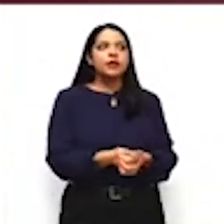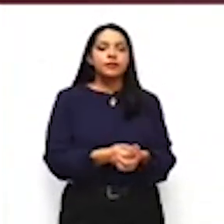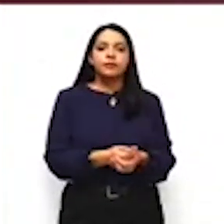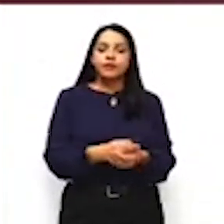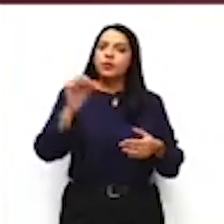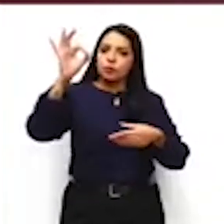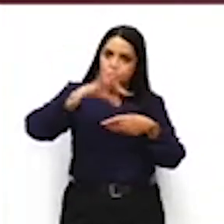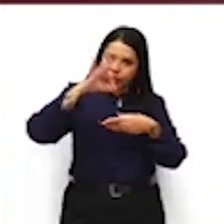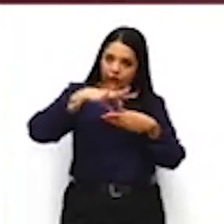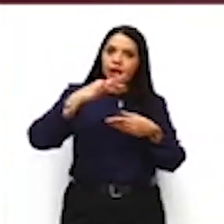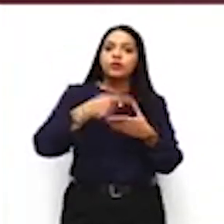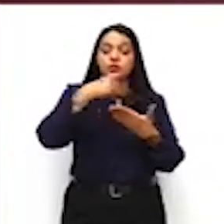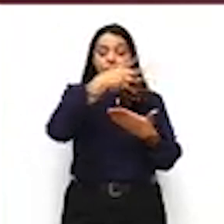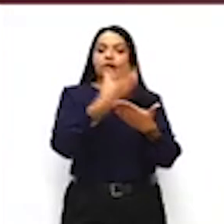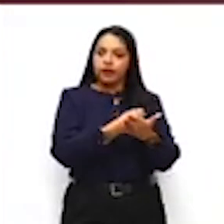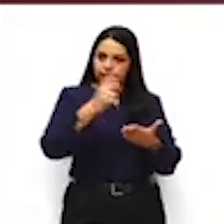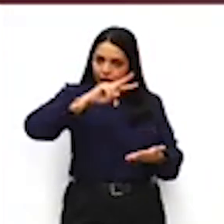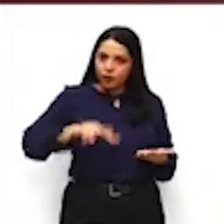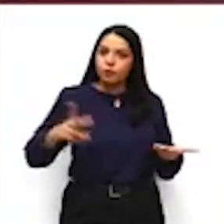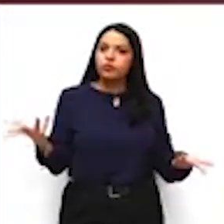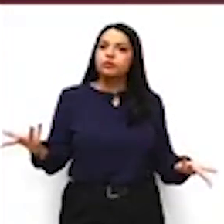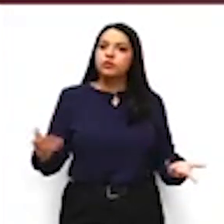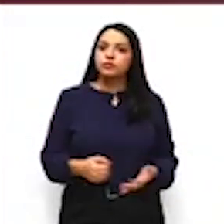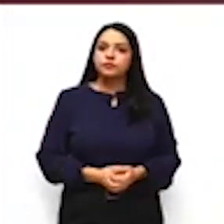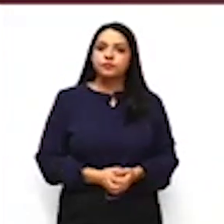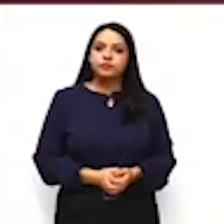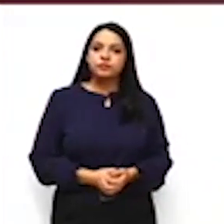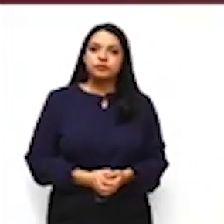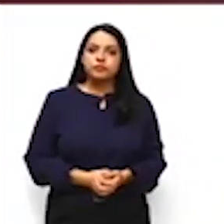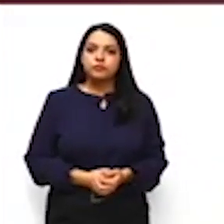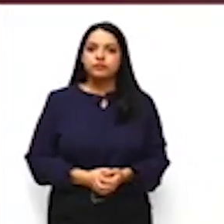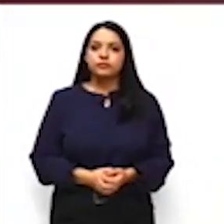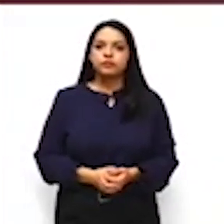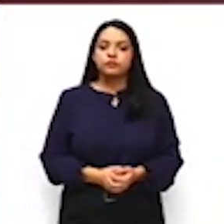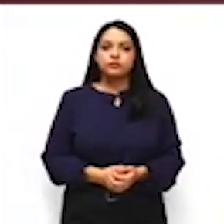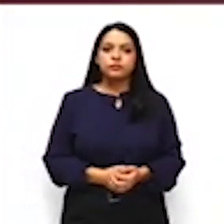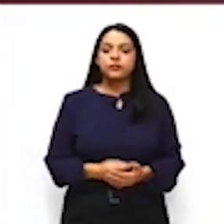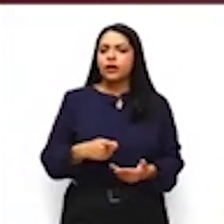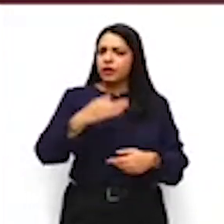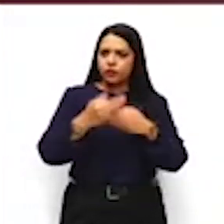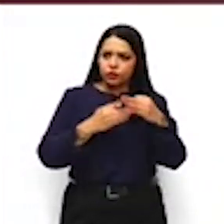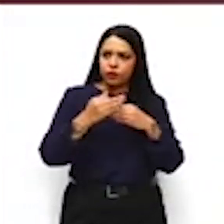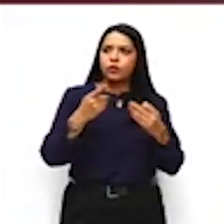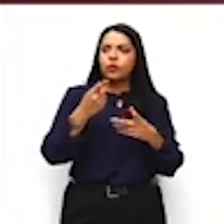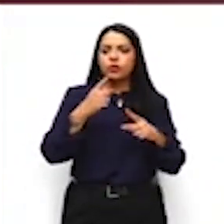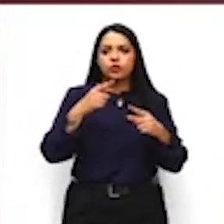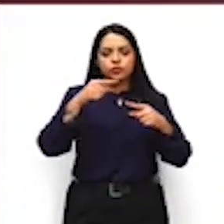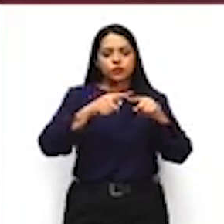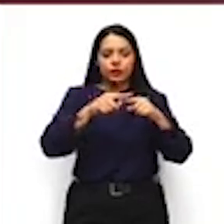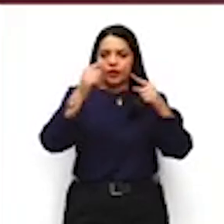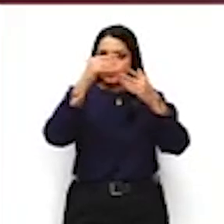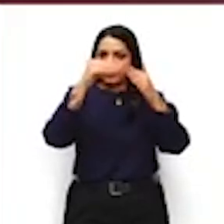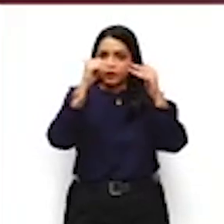a votar y ganamos la mayoría calificada en diputados, en senadores, en la mayoría